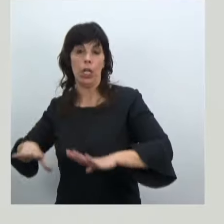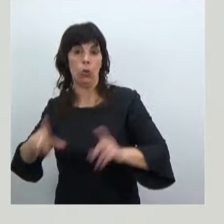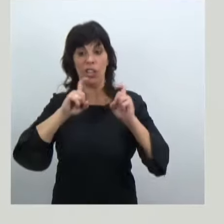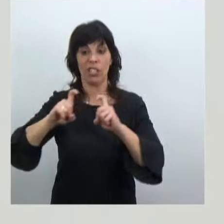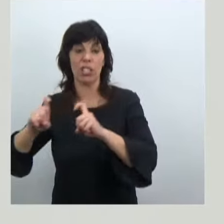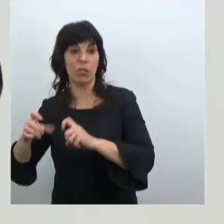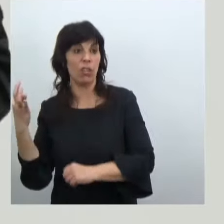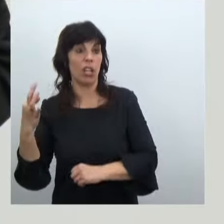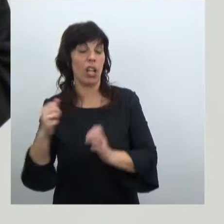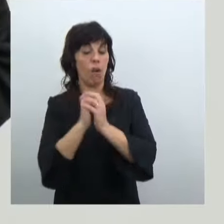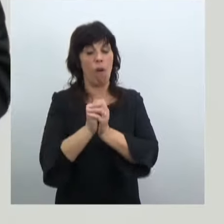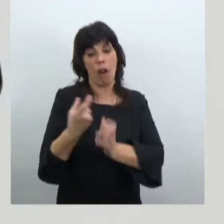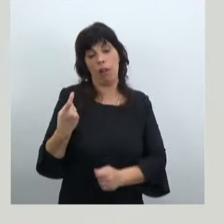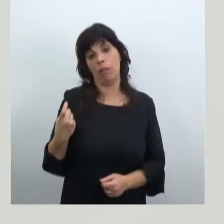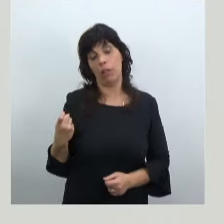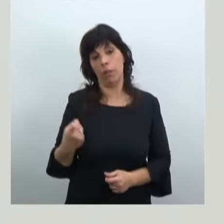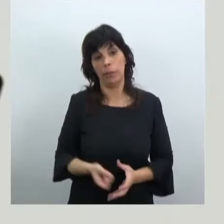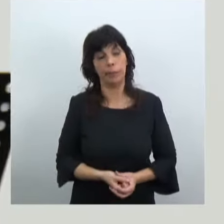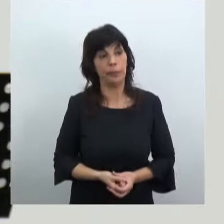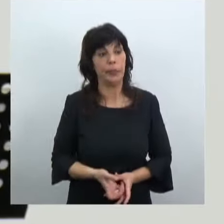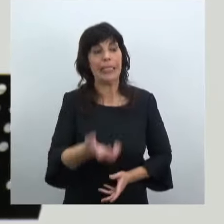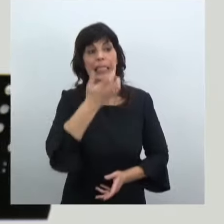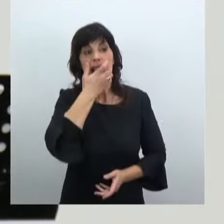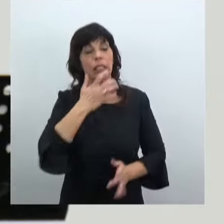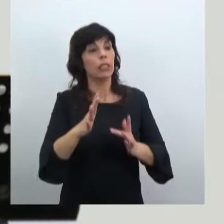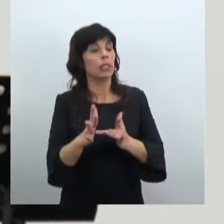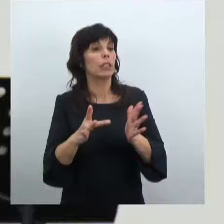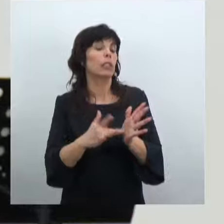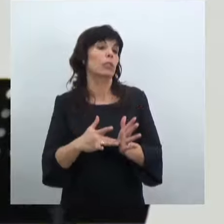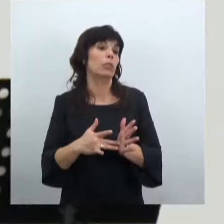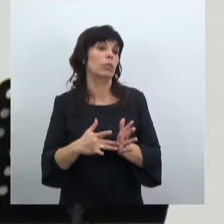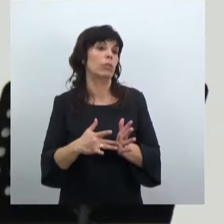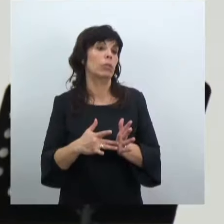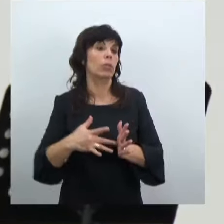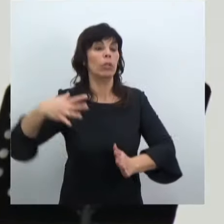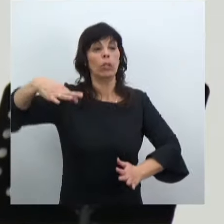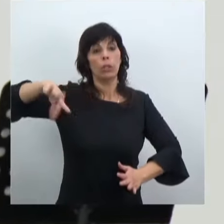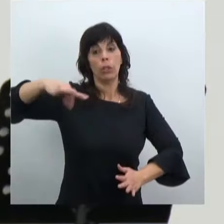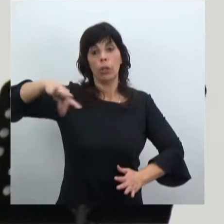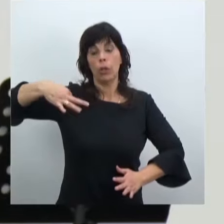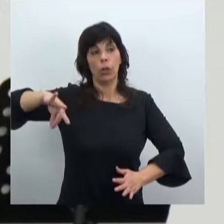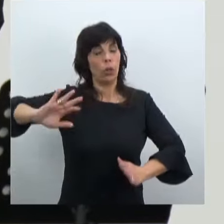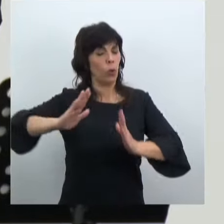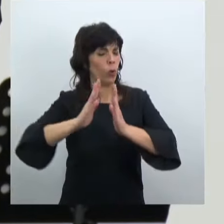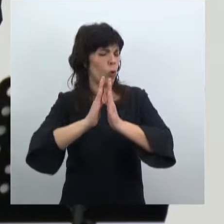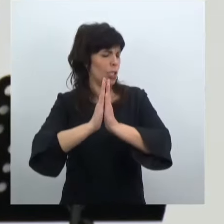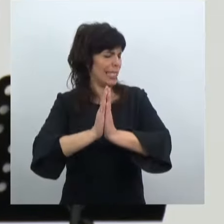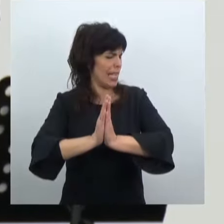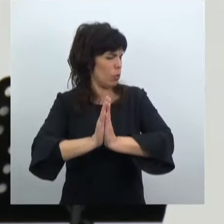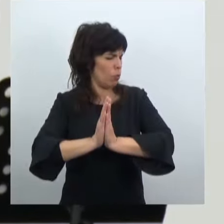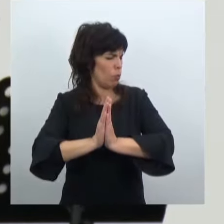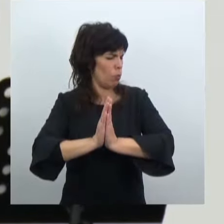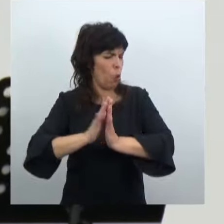ahora tengo una pregunta. Si Jesucristo, el único santo que jamás ha andado en esta